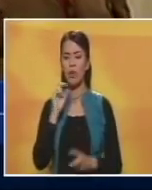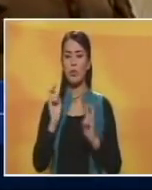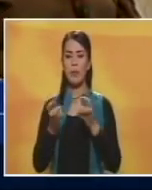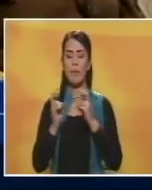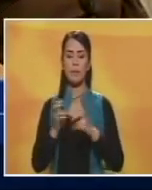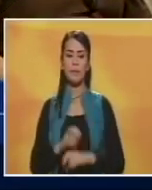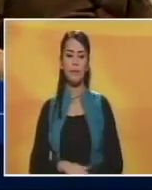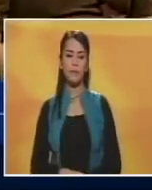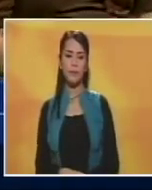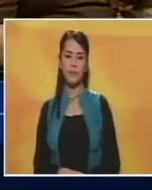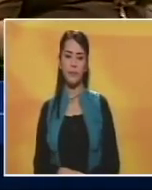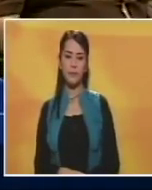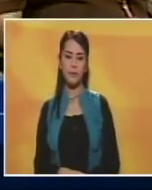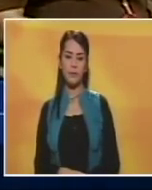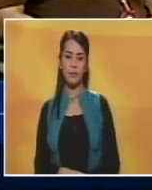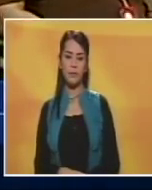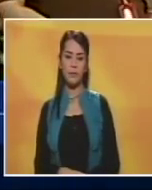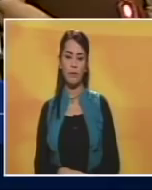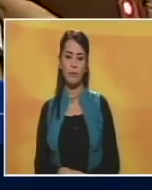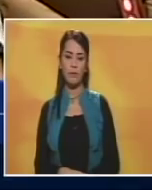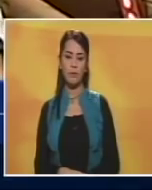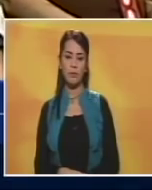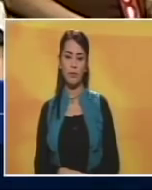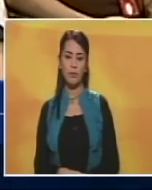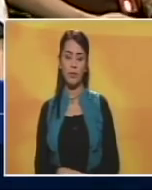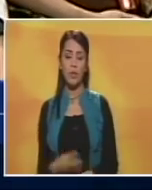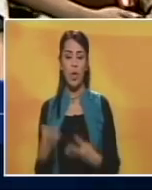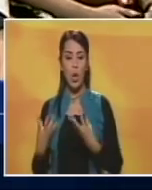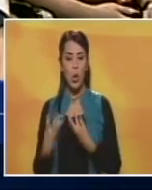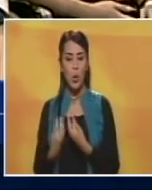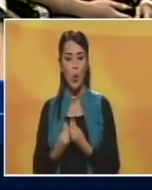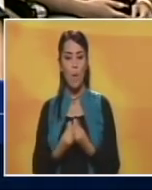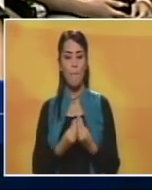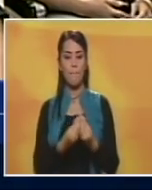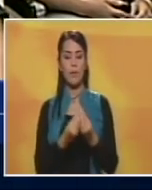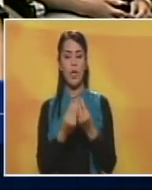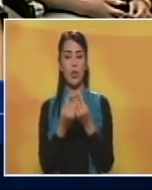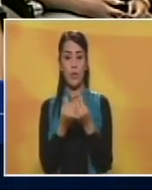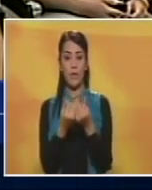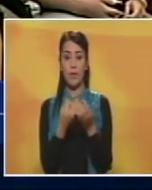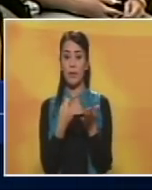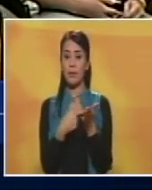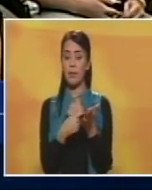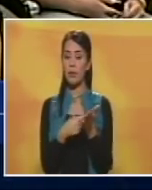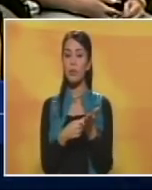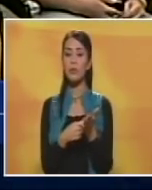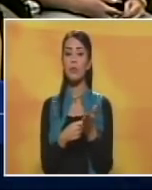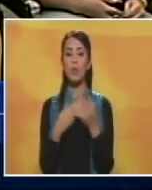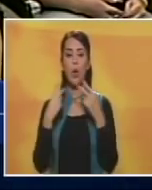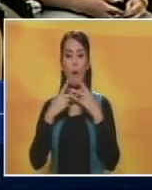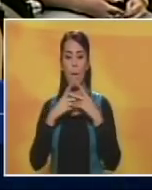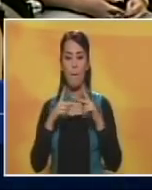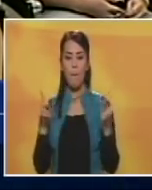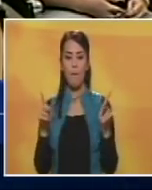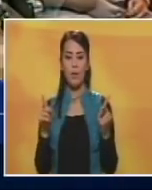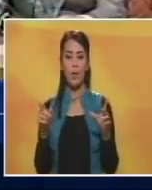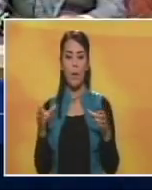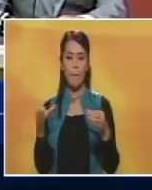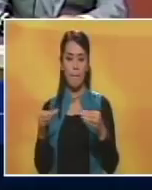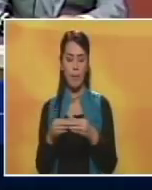tema, pero estamos acompañando con financiamiento público para el